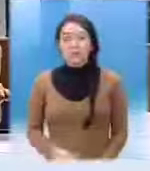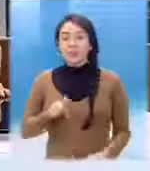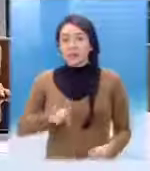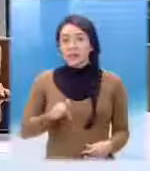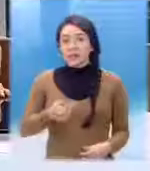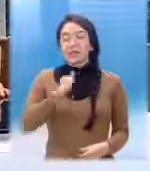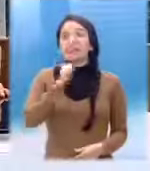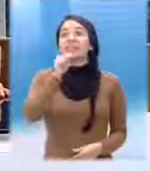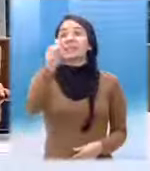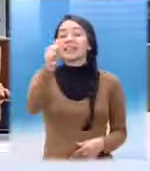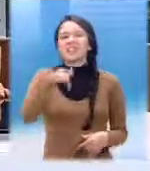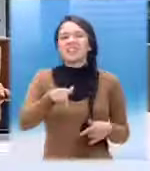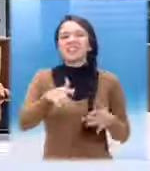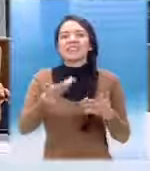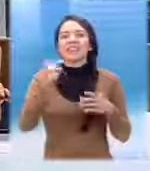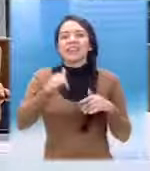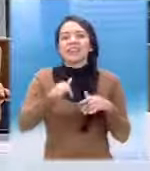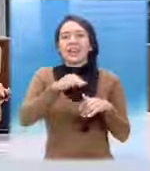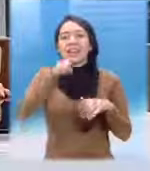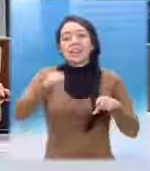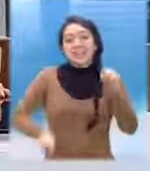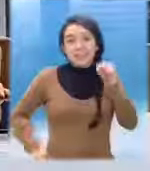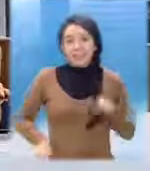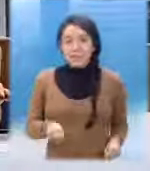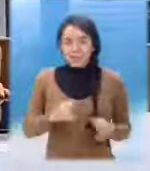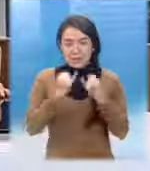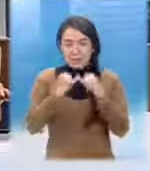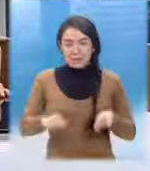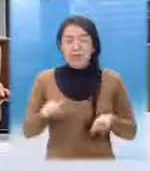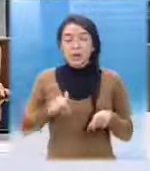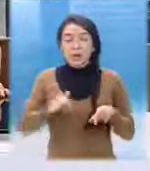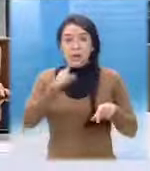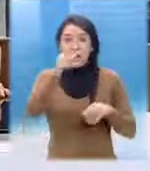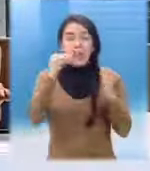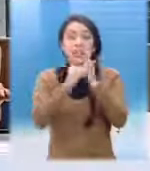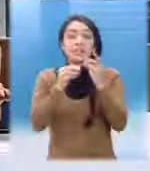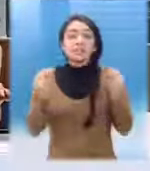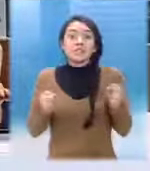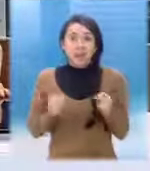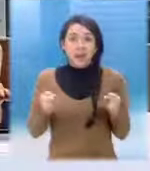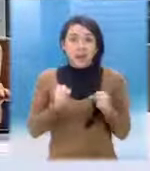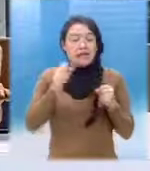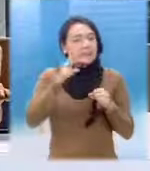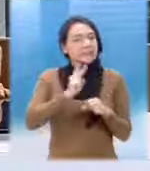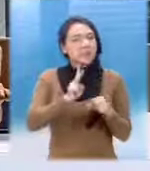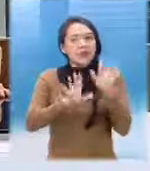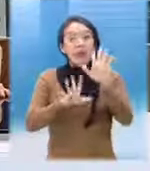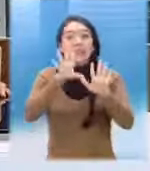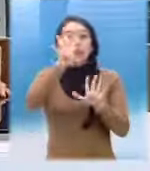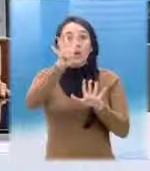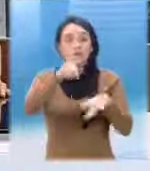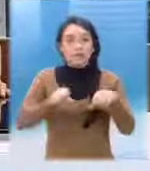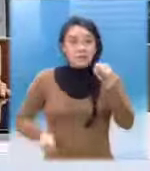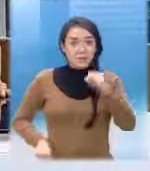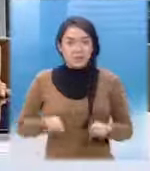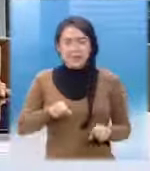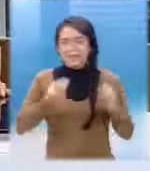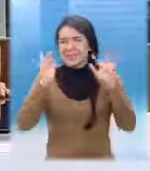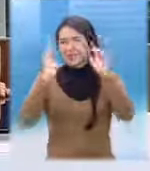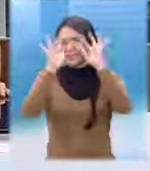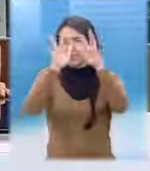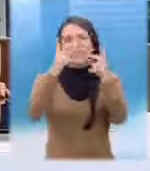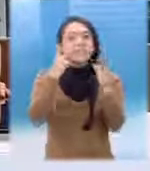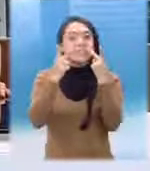El grito de independencia se ha convertido en una tradición en Quetzaltenango y por eso cada 14 de septiembre centenares de vecinos, turistas nacionales